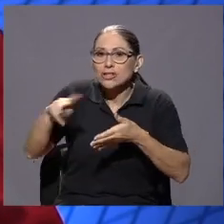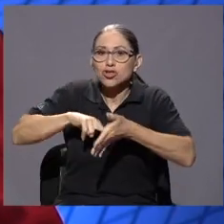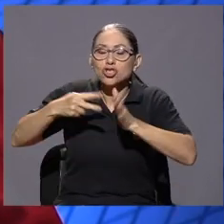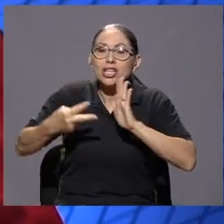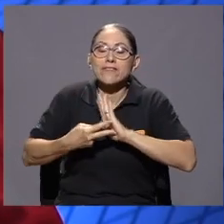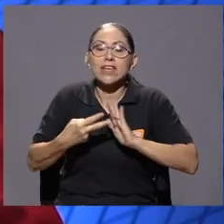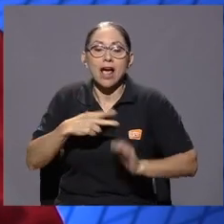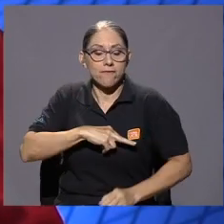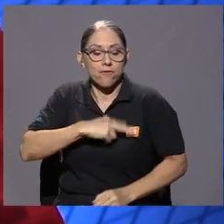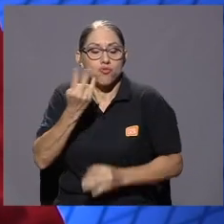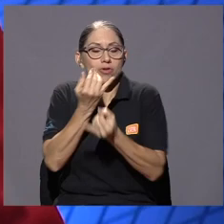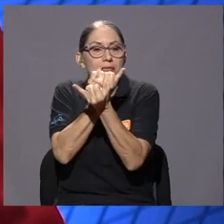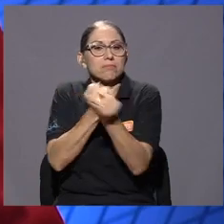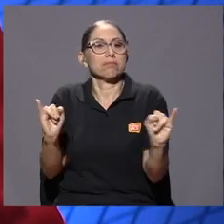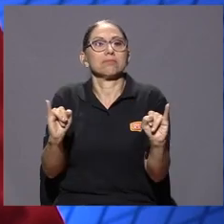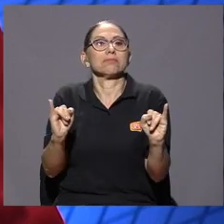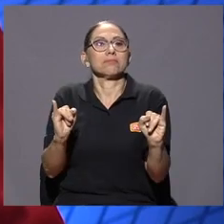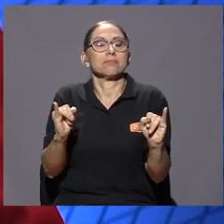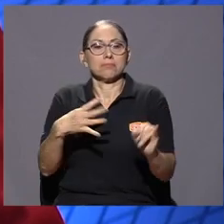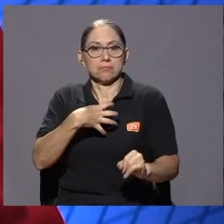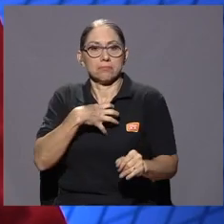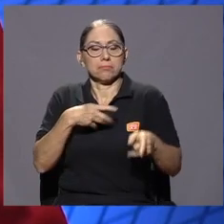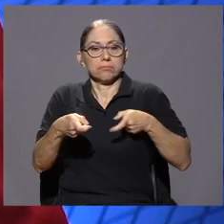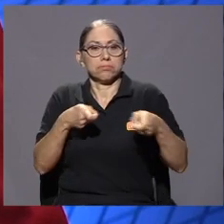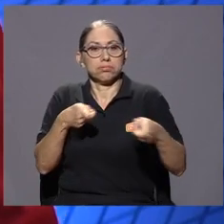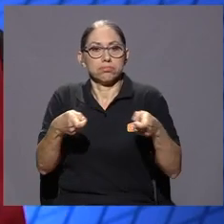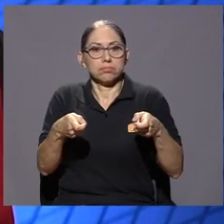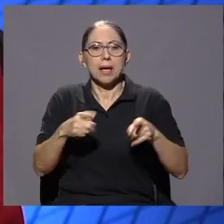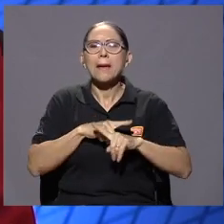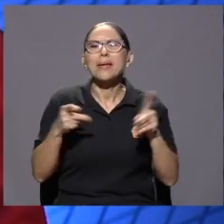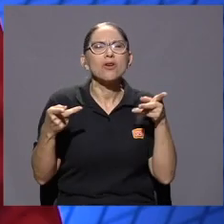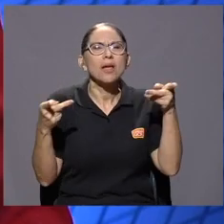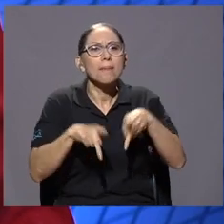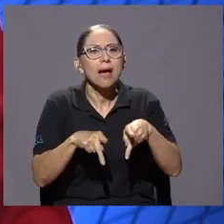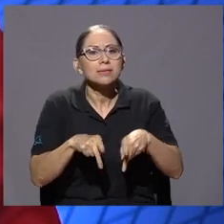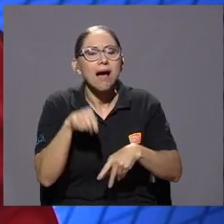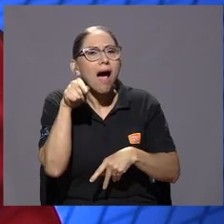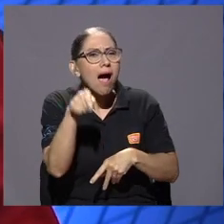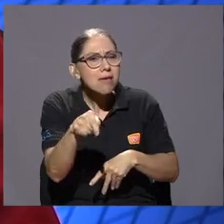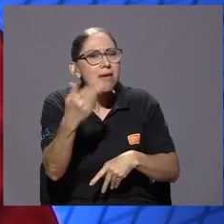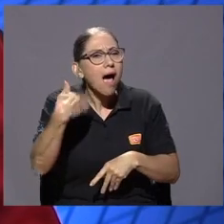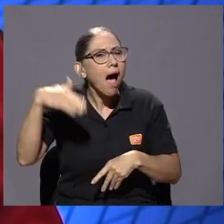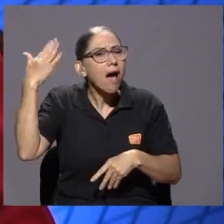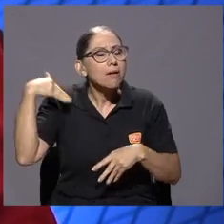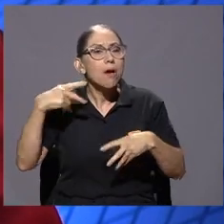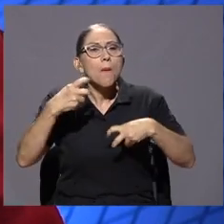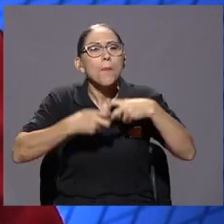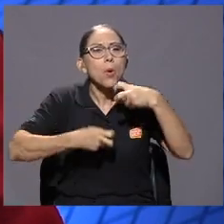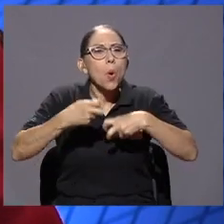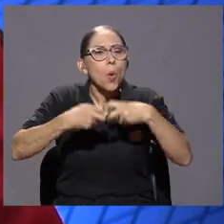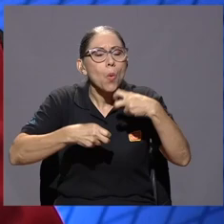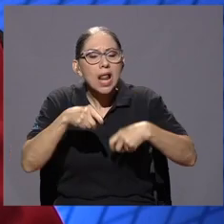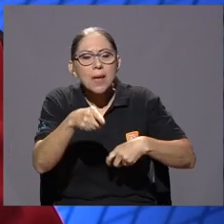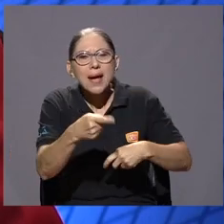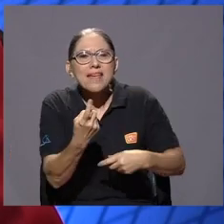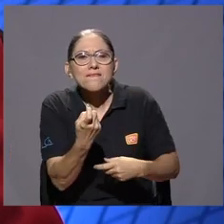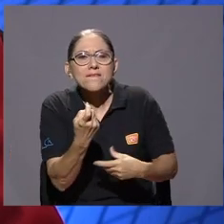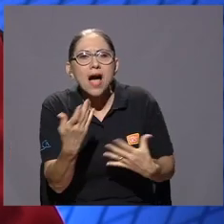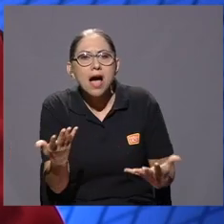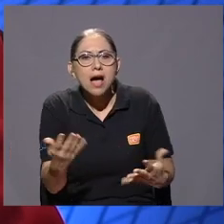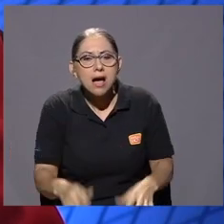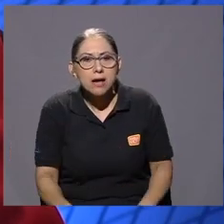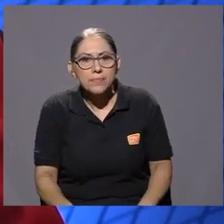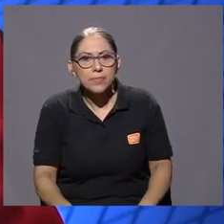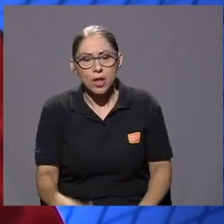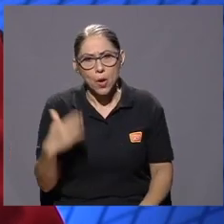principio de la autonomía de la voluntad. ¿Qué es lo que pasa? Que había un problema ahí, un vacío.